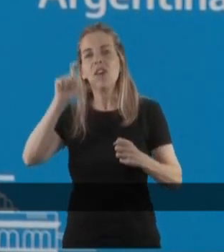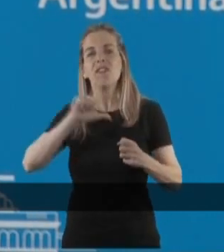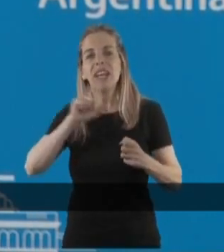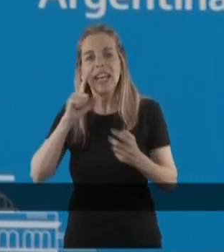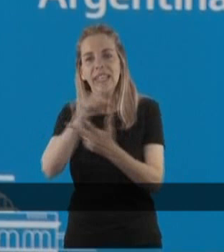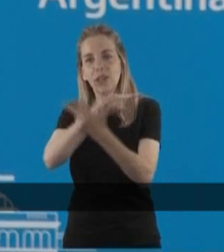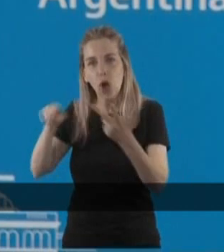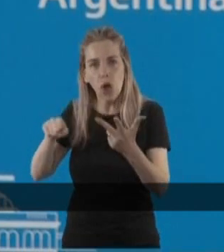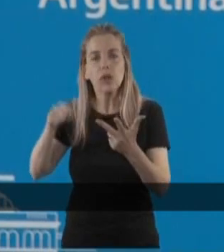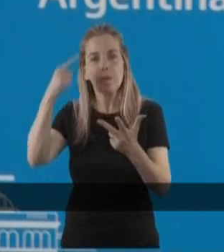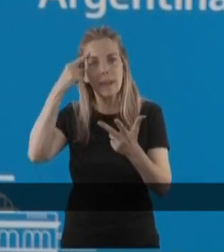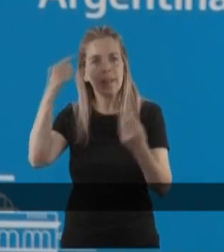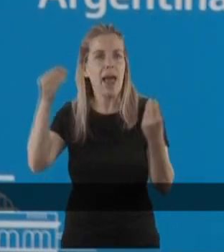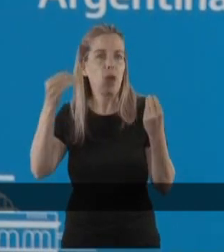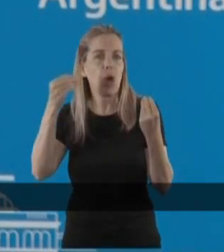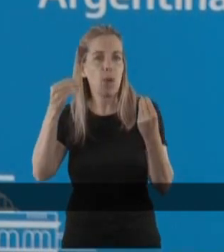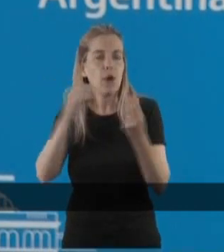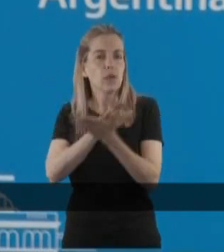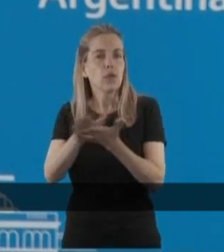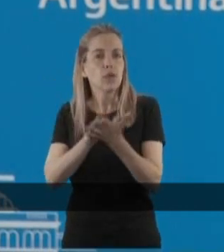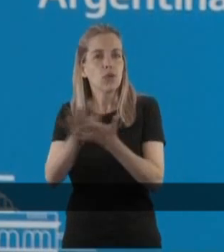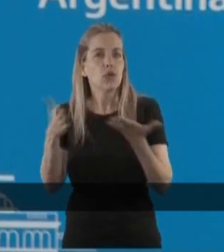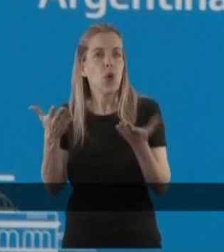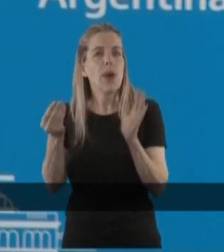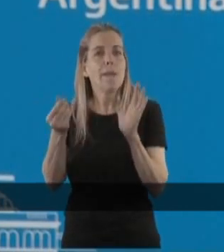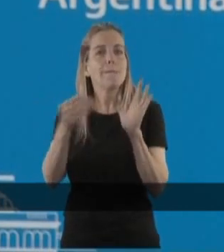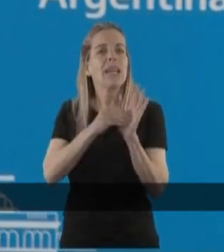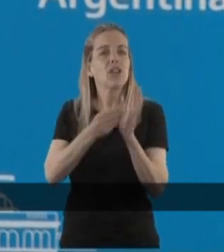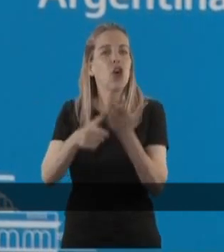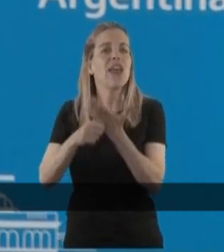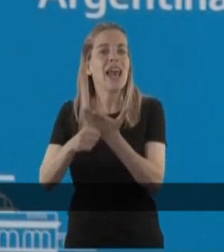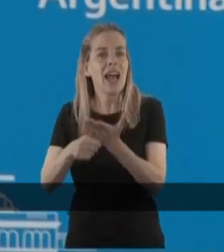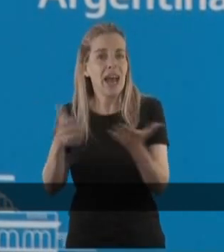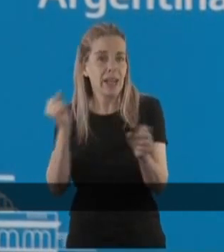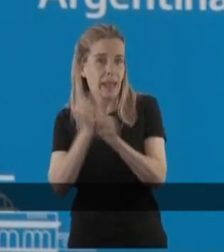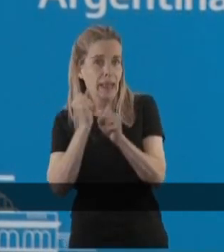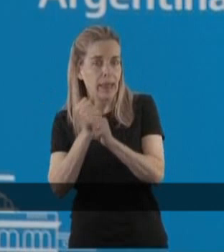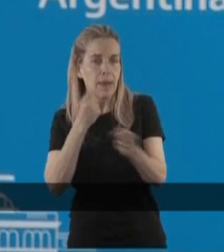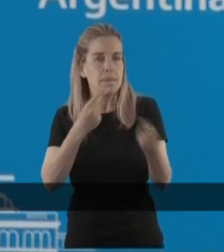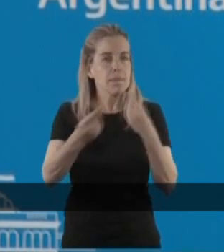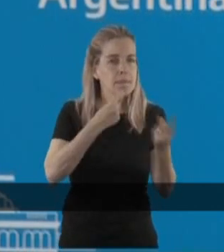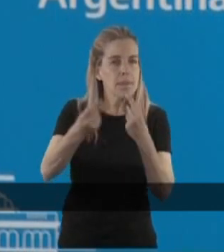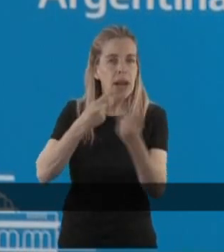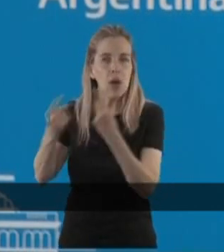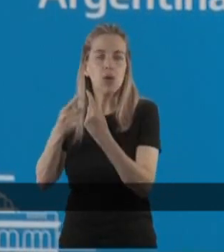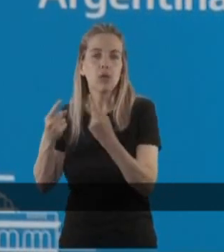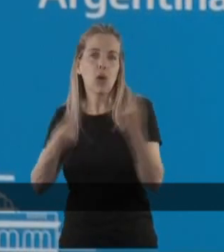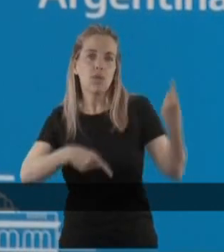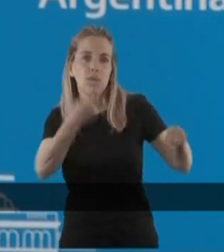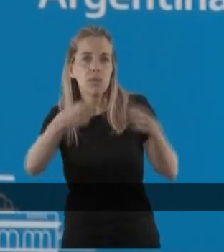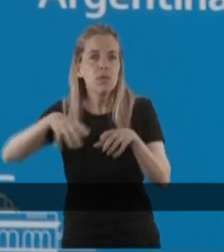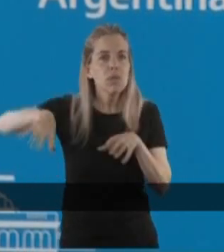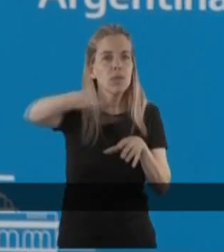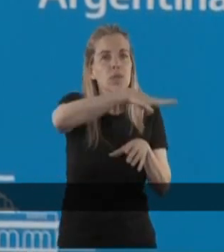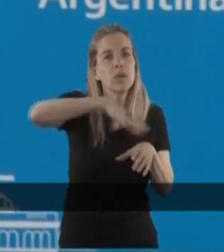viendo todas las alternativas sobre la mesa en un clima de mucho trabajo, de mucha consulta con los diferentes miembros del